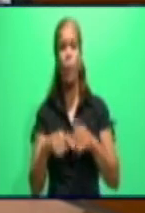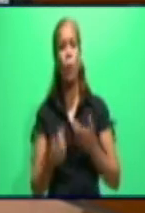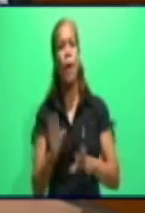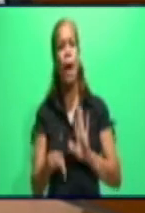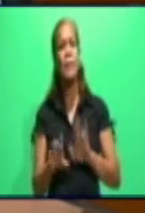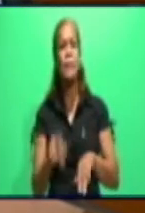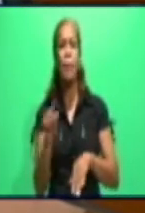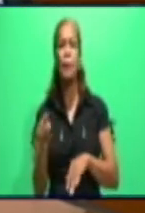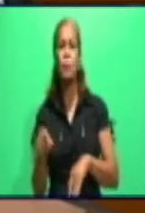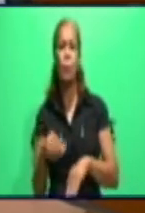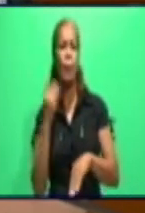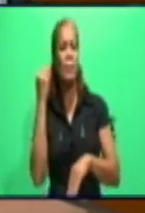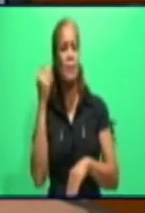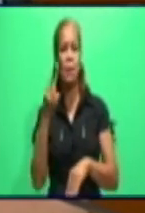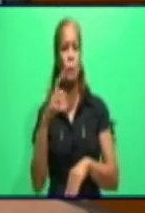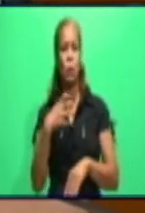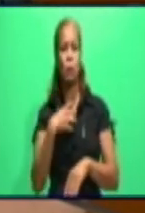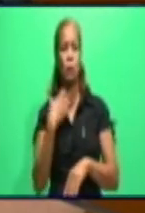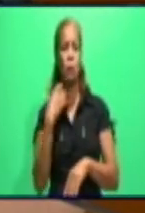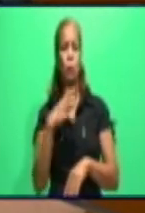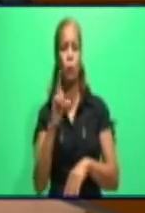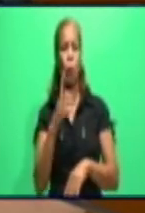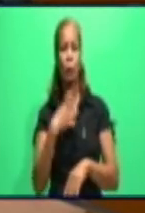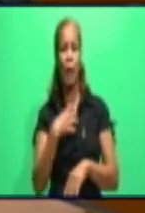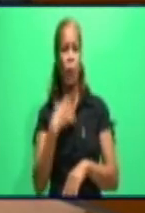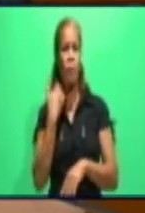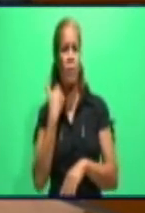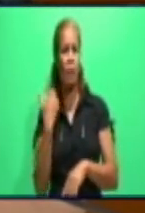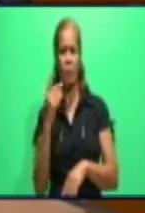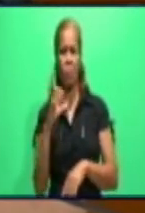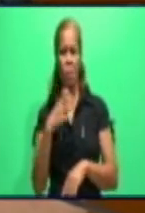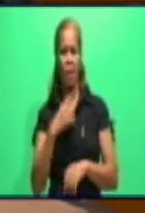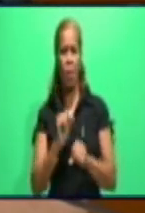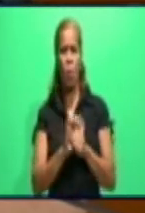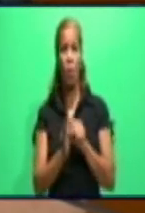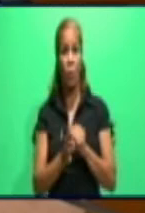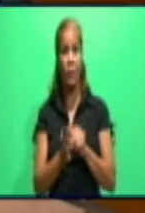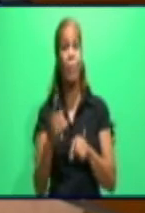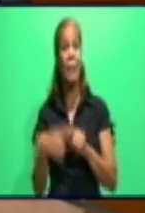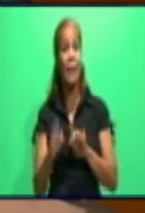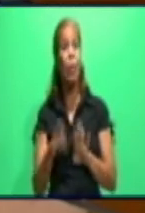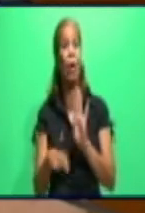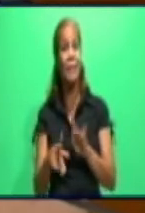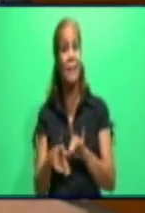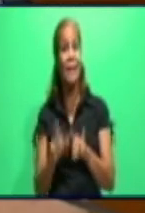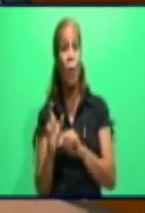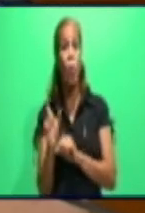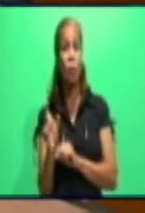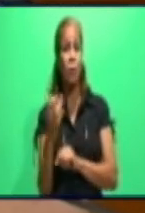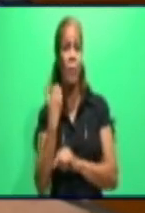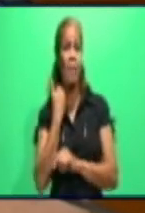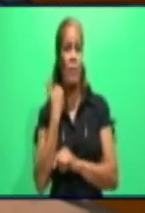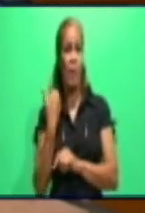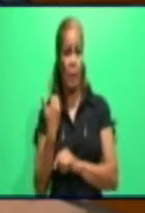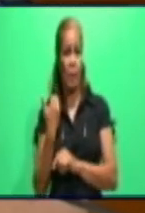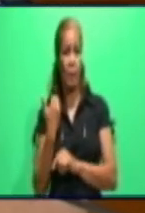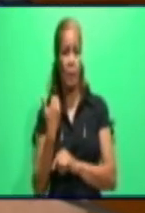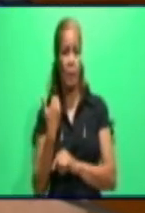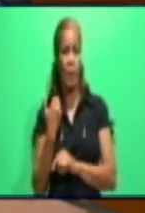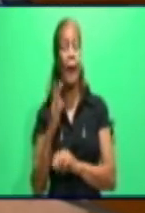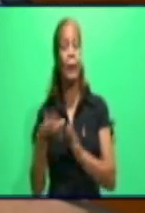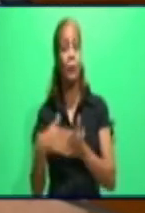pensar en que tengo kobe hay un cuadro florido y otras sintomatologías que pueden ser también una cobija y entonces todo a